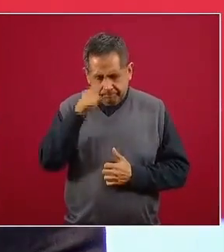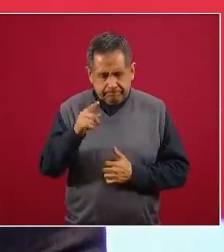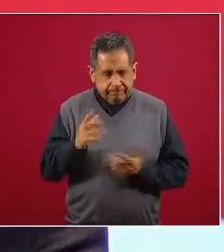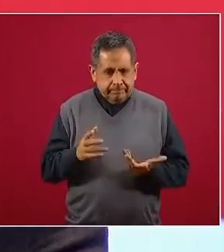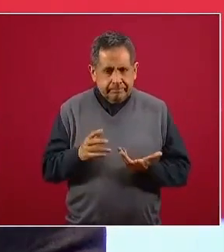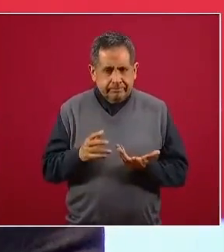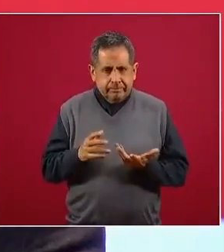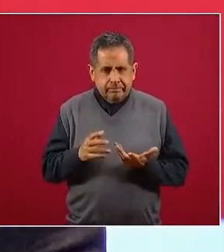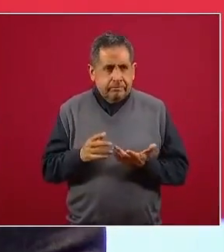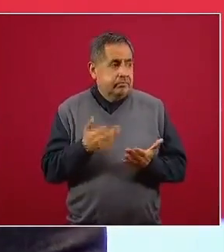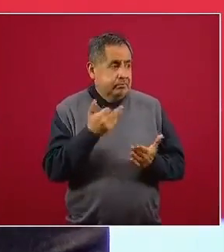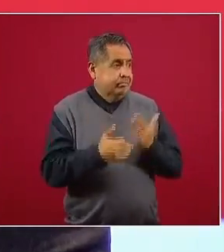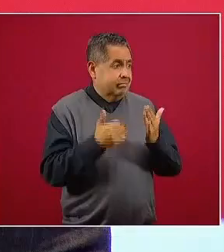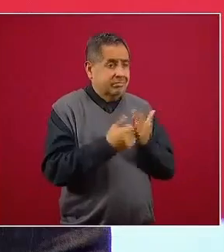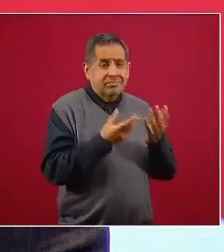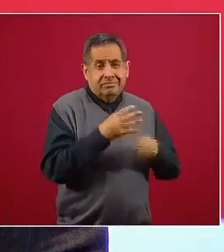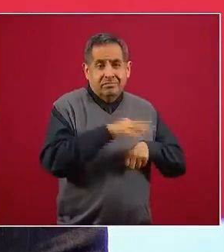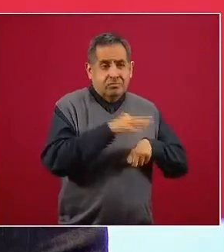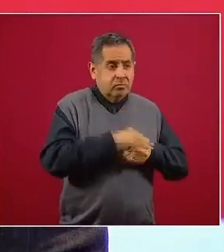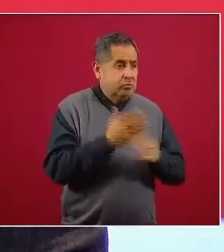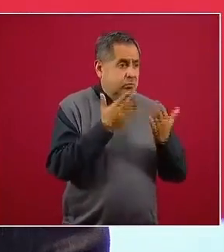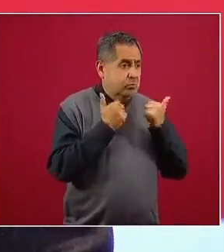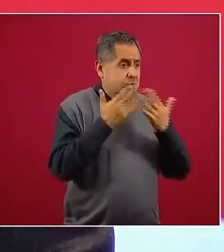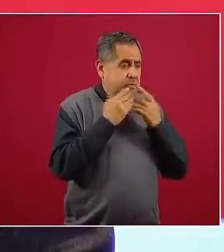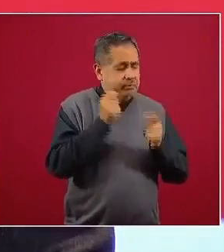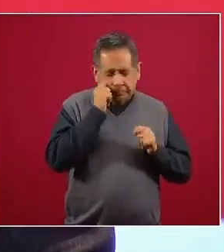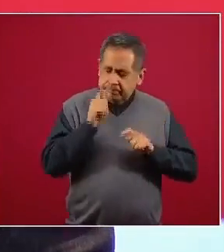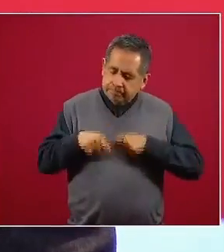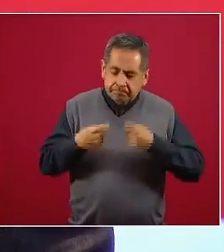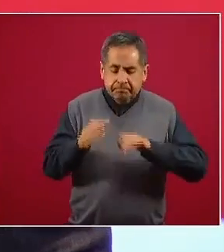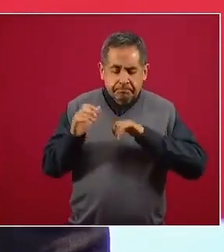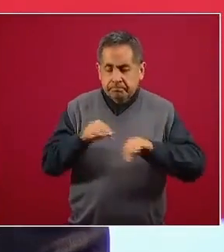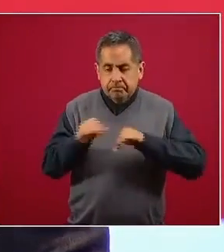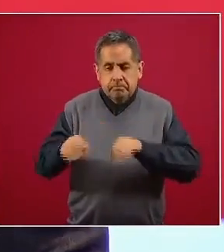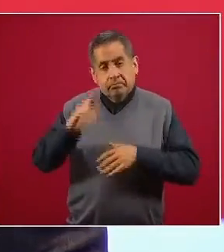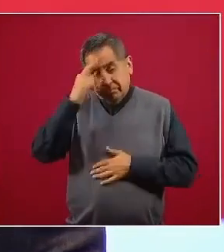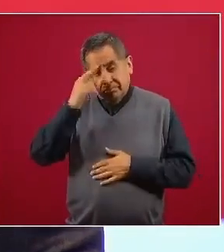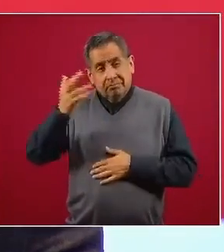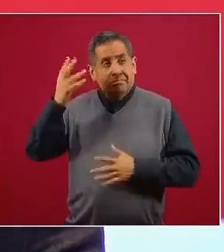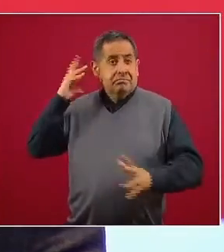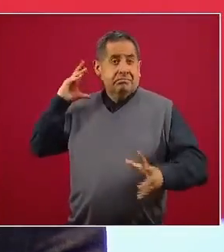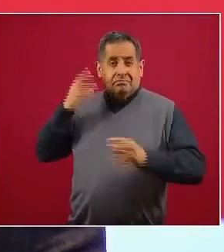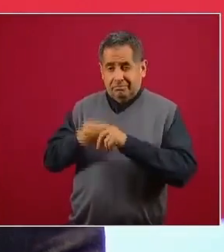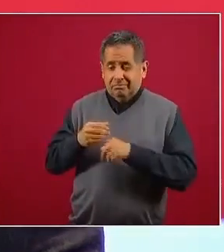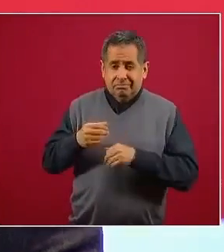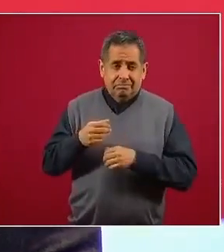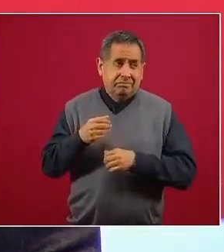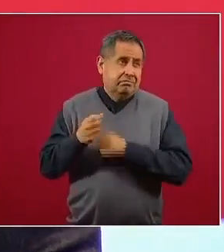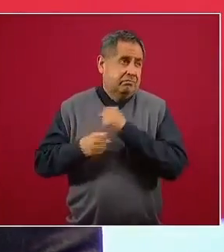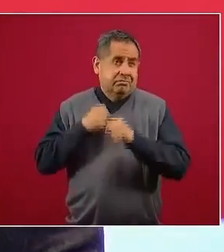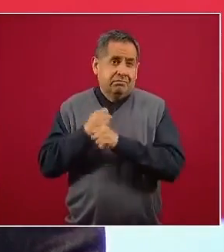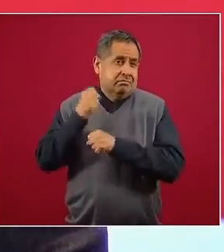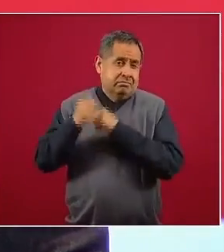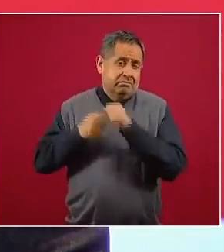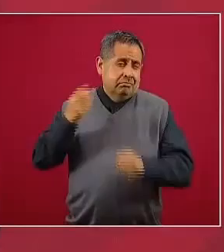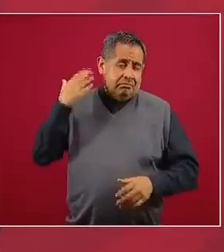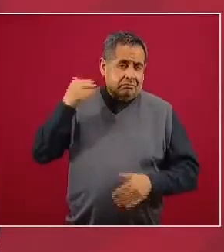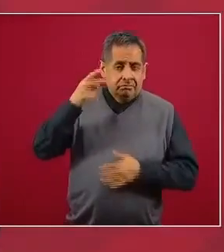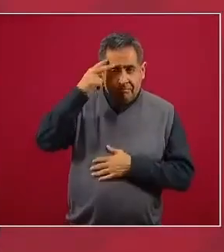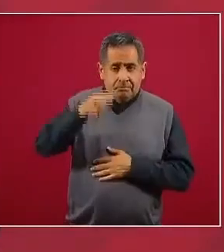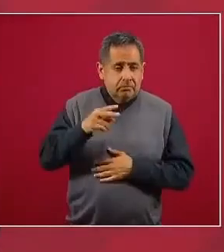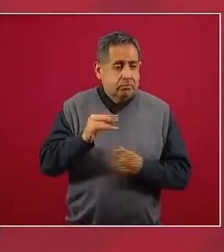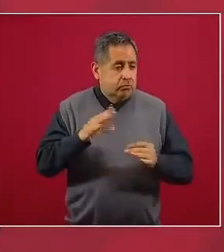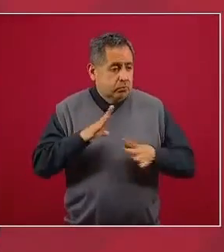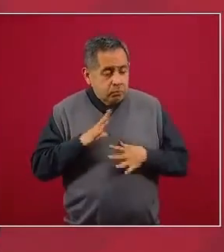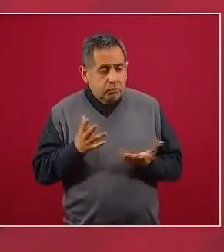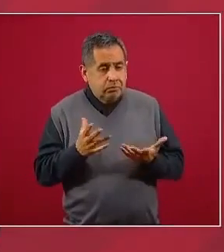quitar este déficit, esta carencia de personal de salud. Recuerden que históricamente México ha tenido en años recientes una carencia